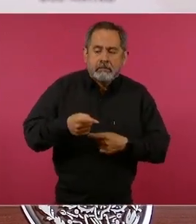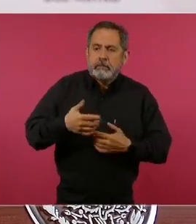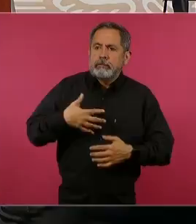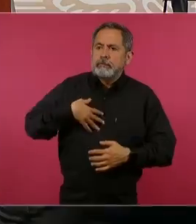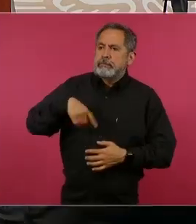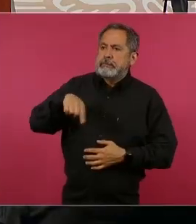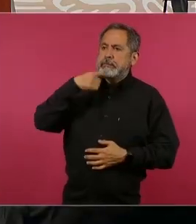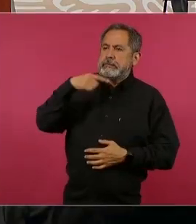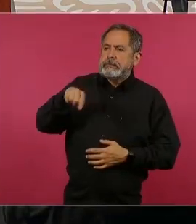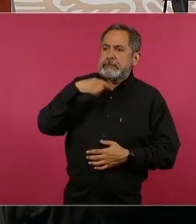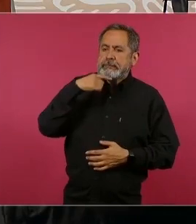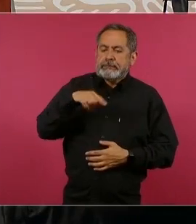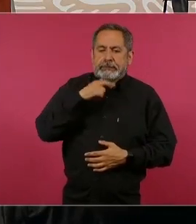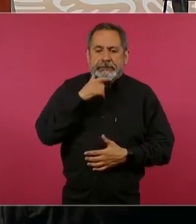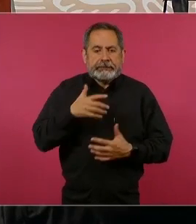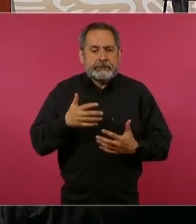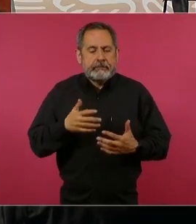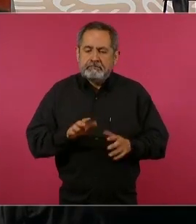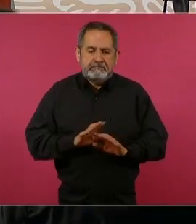Entonces, ahora